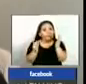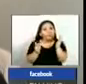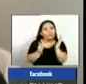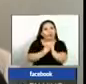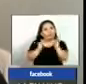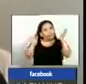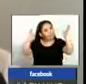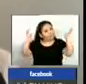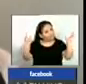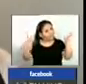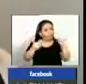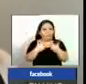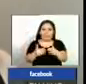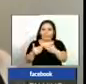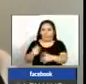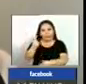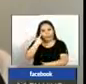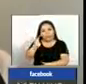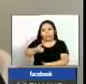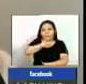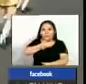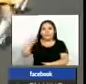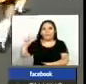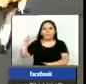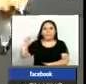Mundo. Tatiana Funes con los detalles.